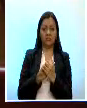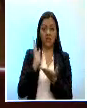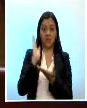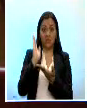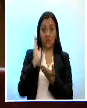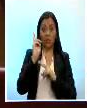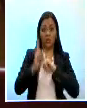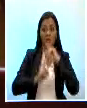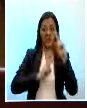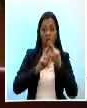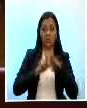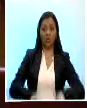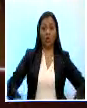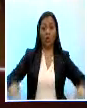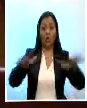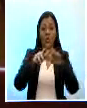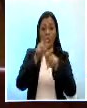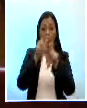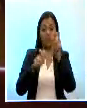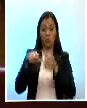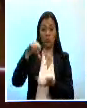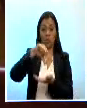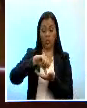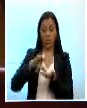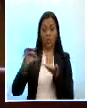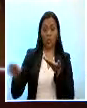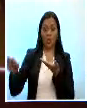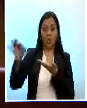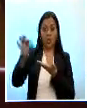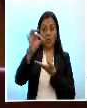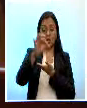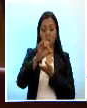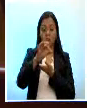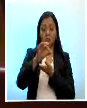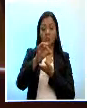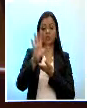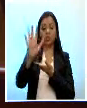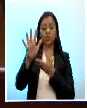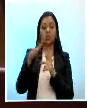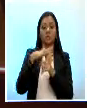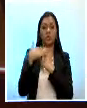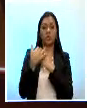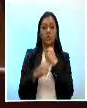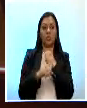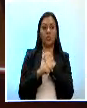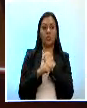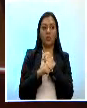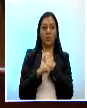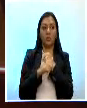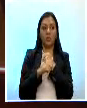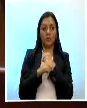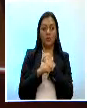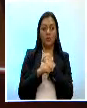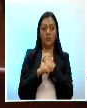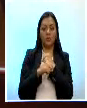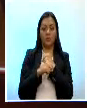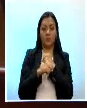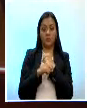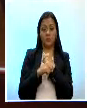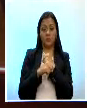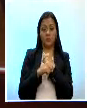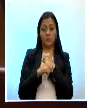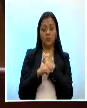obligatorio se extenderá a toda la población urbana y rural, con independencia de su situación laboral. Esta es la parte